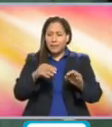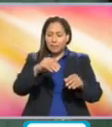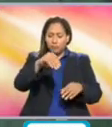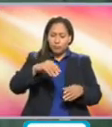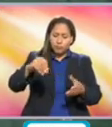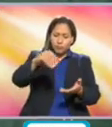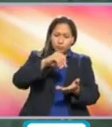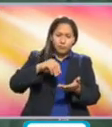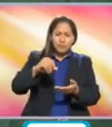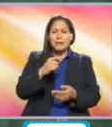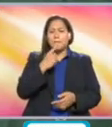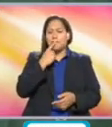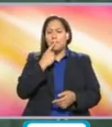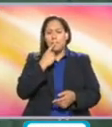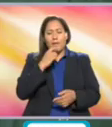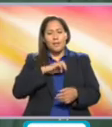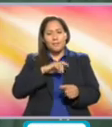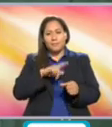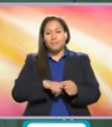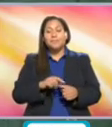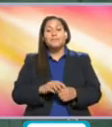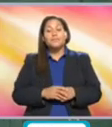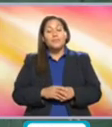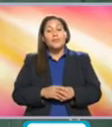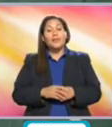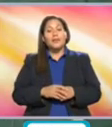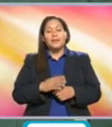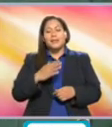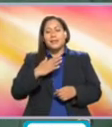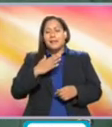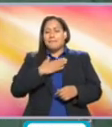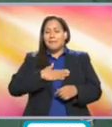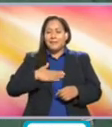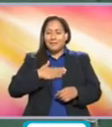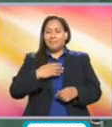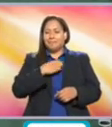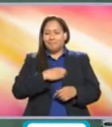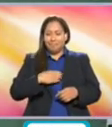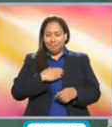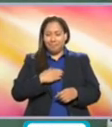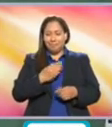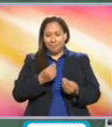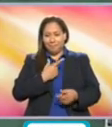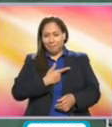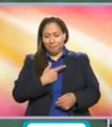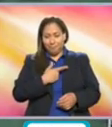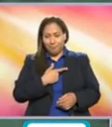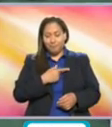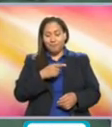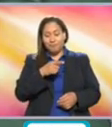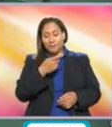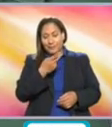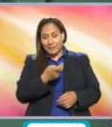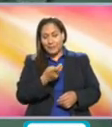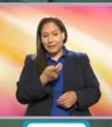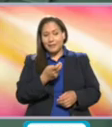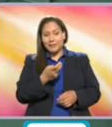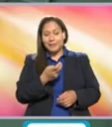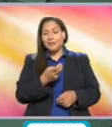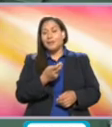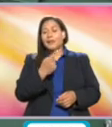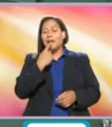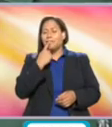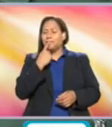mágico. Claro, obviamente es una satisfacción, un gusto tener estos